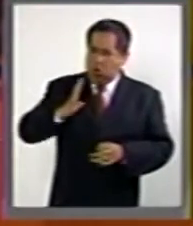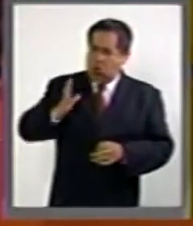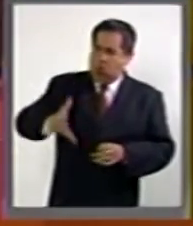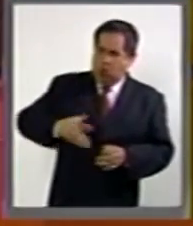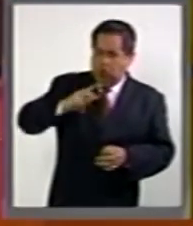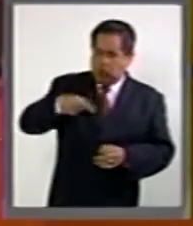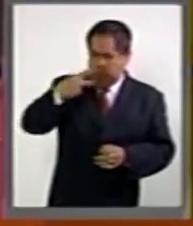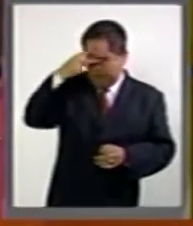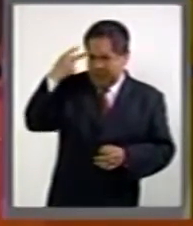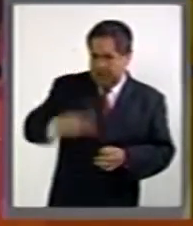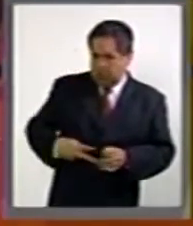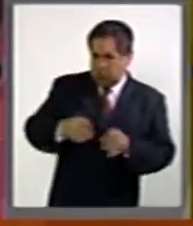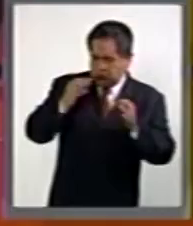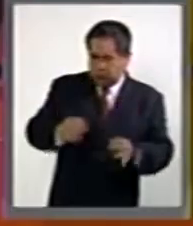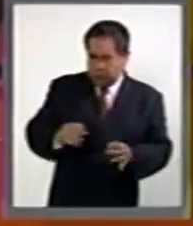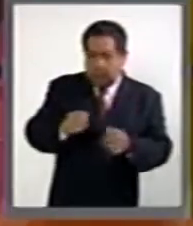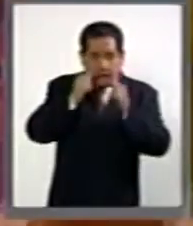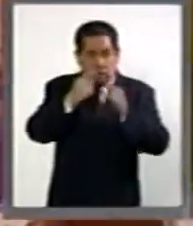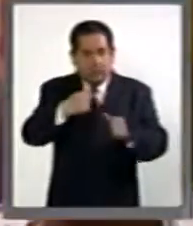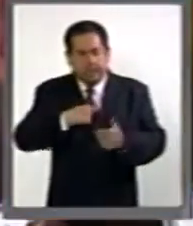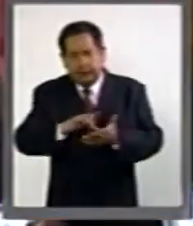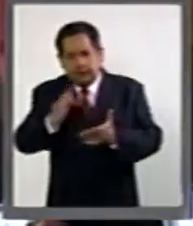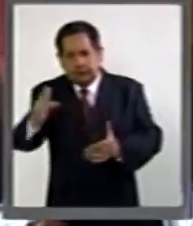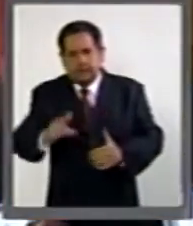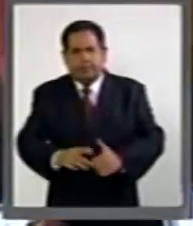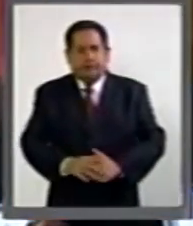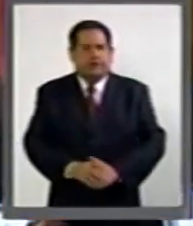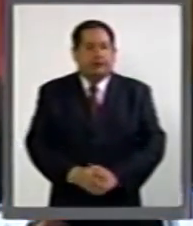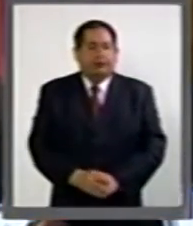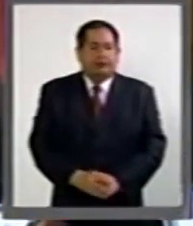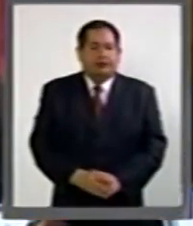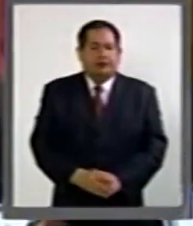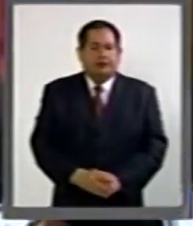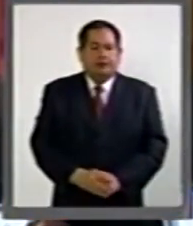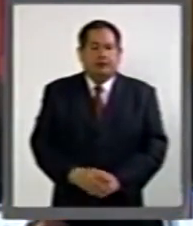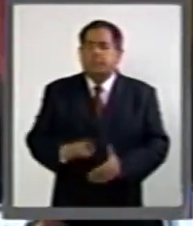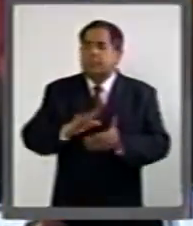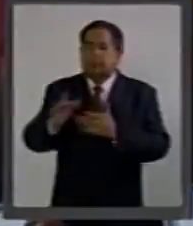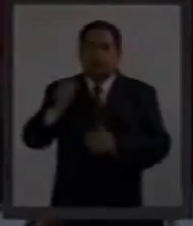orgulloso. Por su atención, muchas gracias. Gracias, senador.